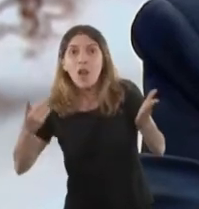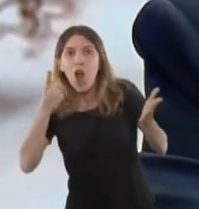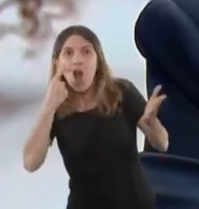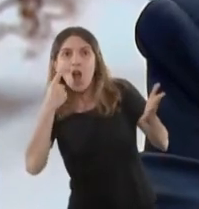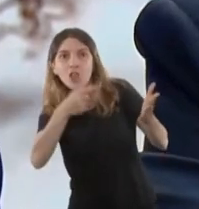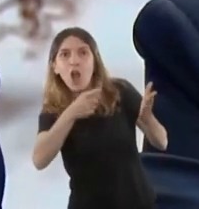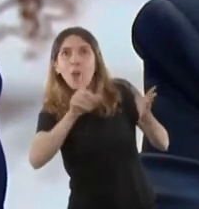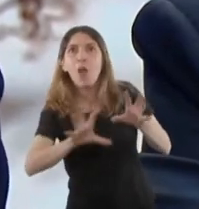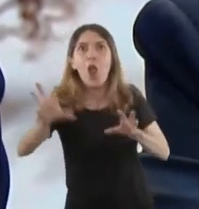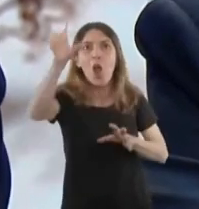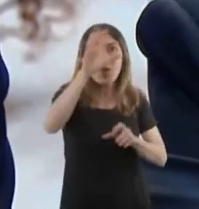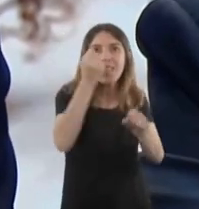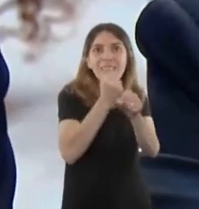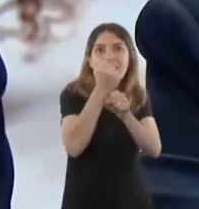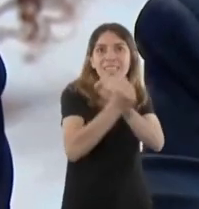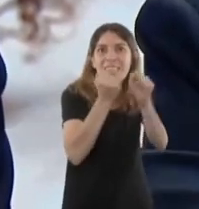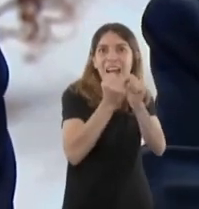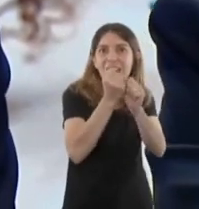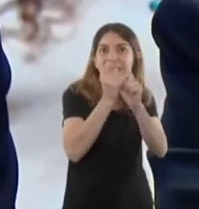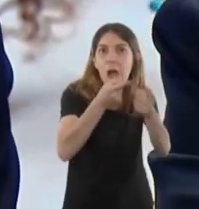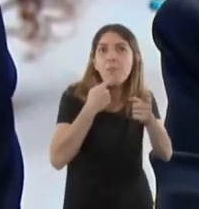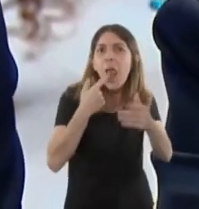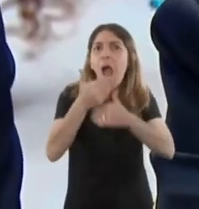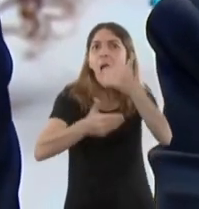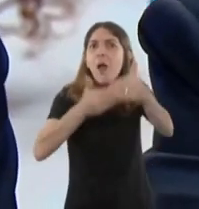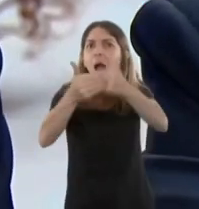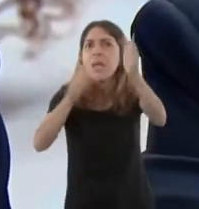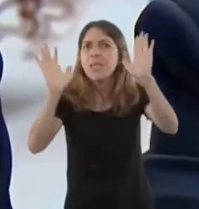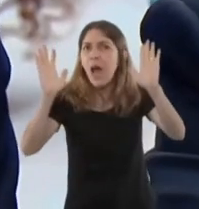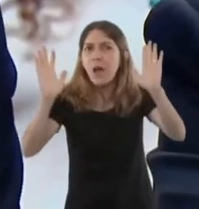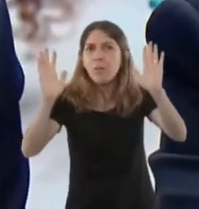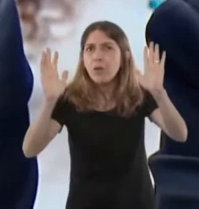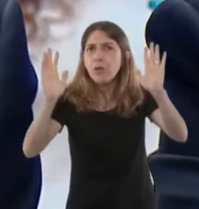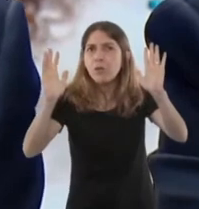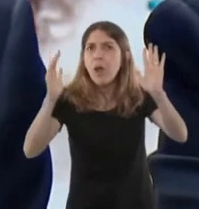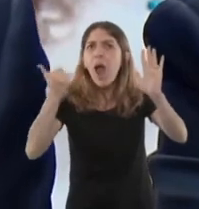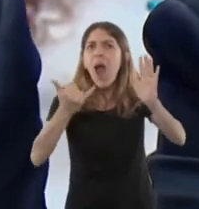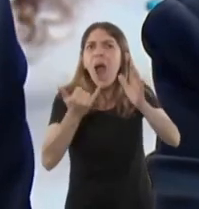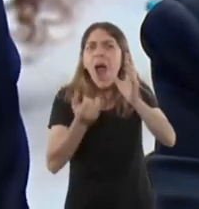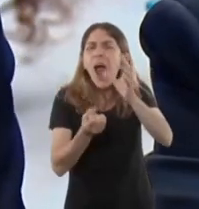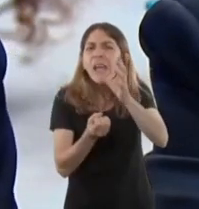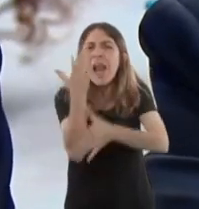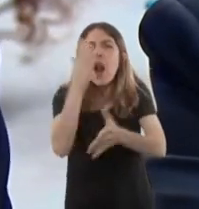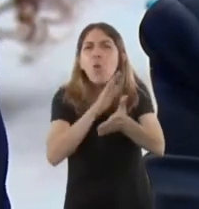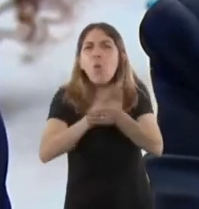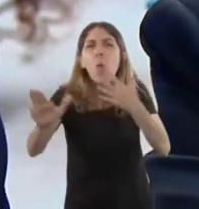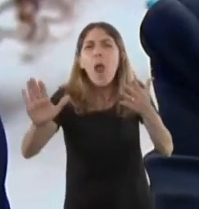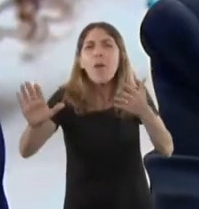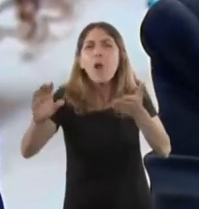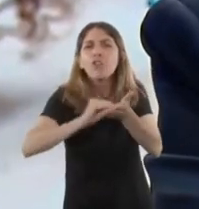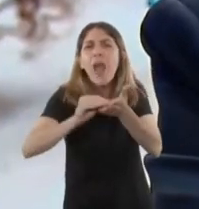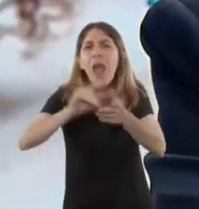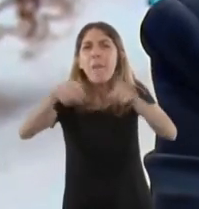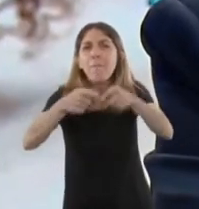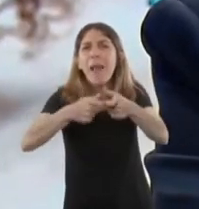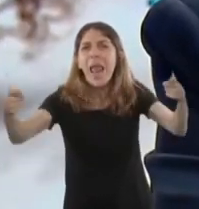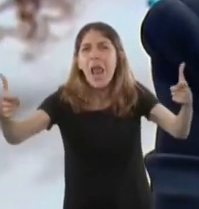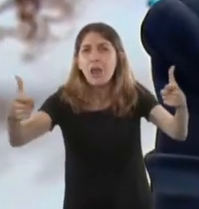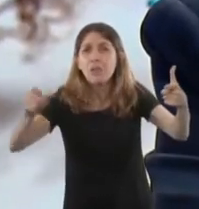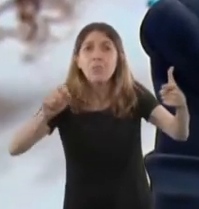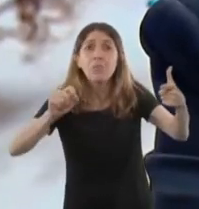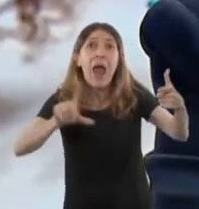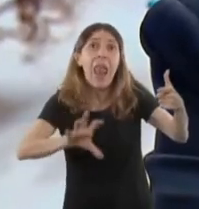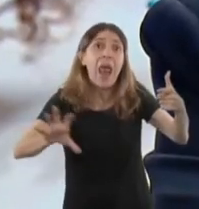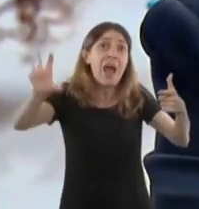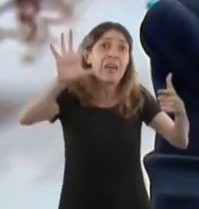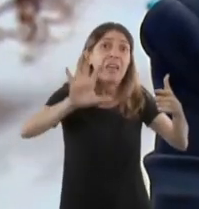provincias nos permita avanzar también en la generación de nuevas actividades y de nuevos empleos para las diferentes regiones